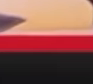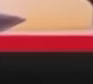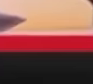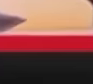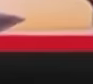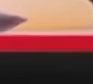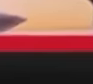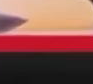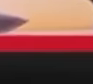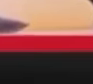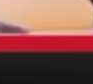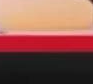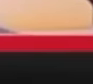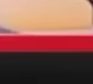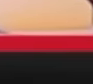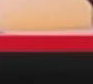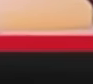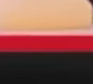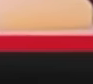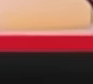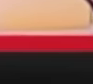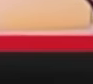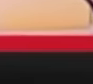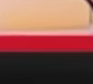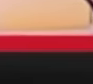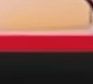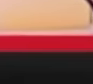Luego me pregunta, el tema, ¿a qué se debe el trato directo?